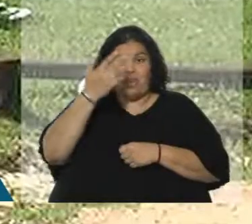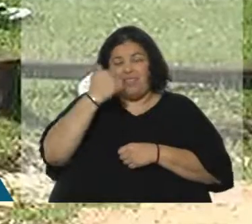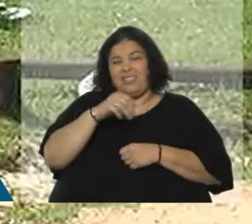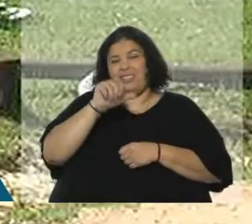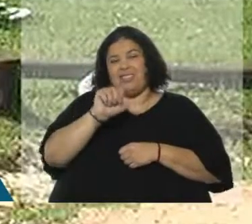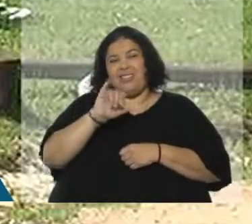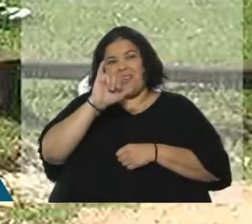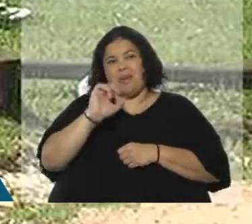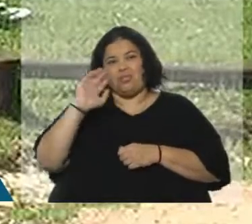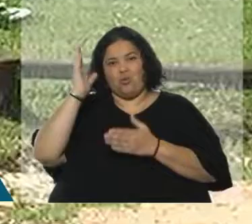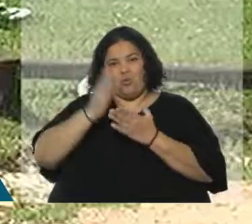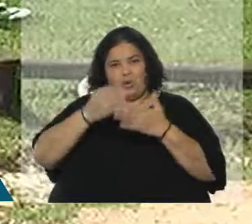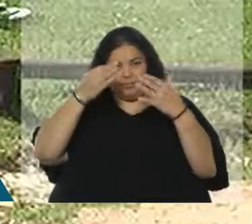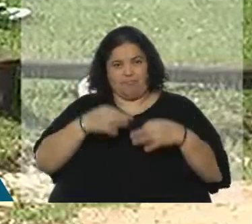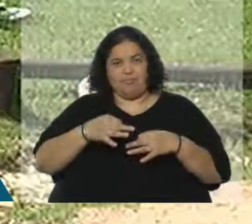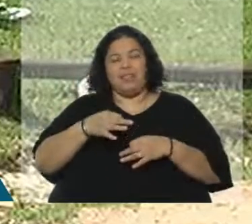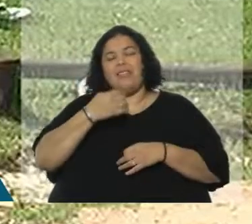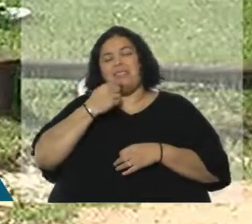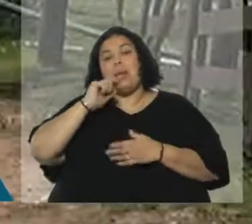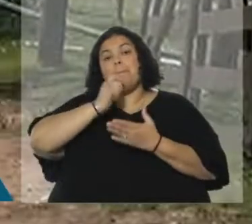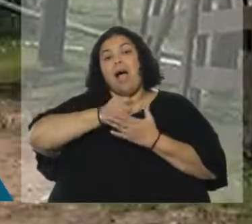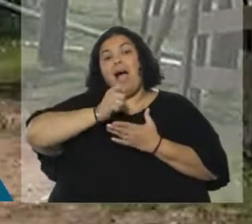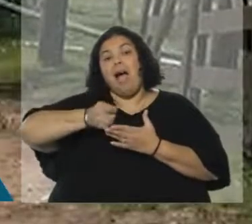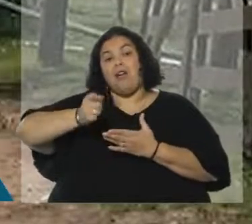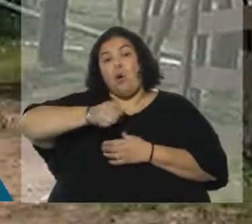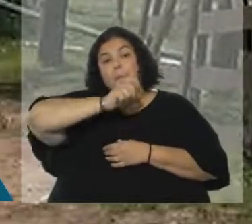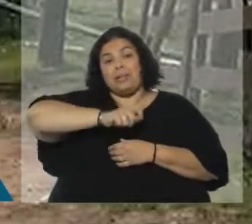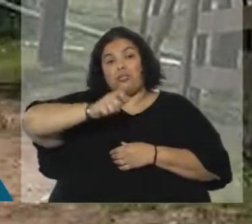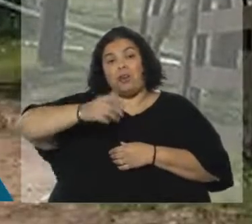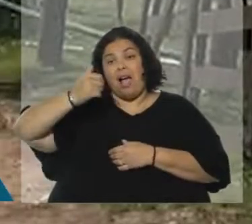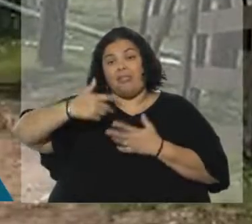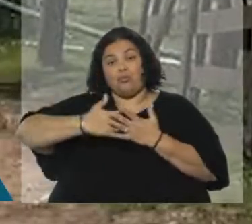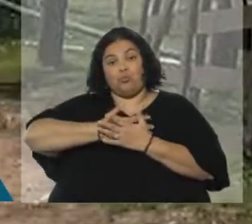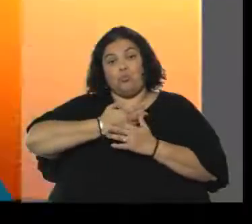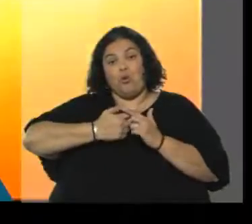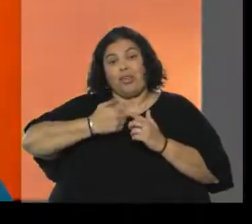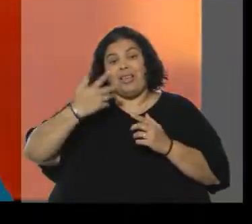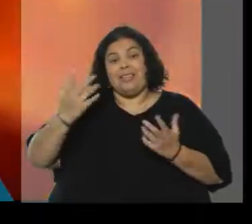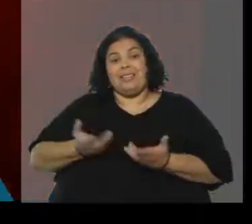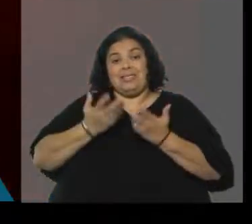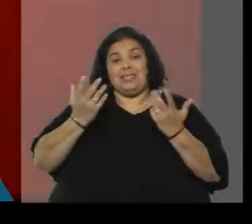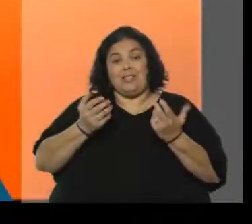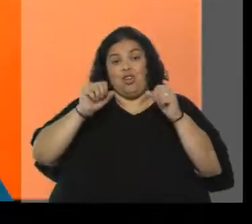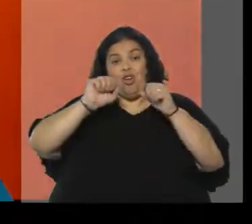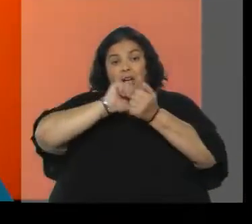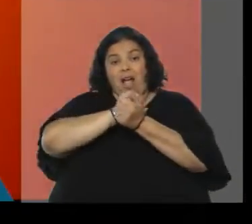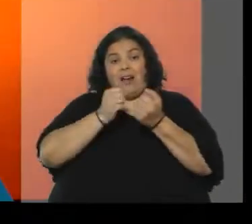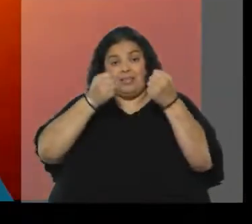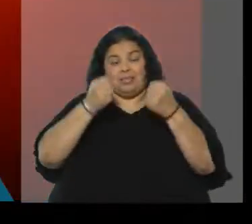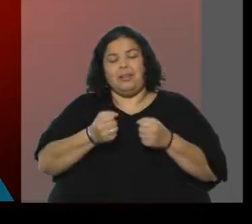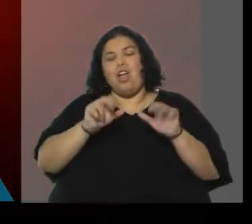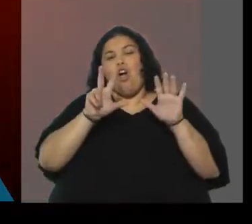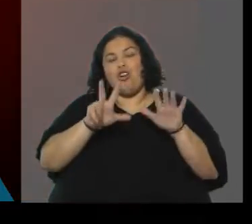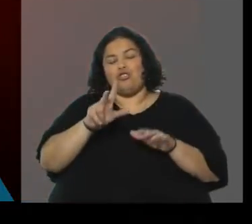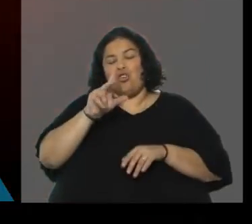determinando el pago de indemnizaciones a las personas afectadas por el incendio ocurrido en la cárcel de rocha en 2010 en la madrugada del 8 de